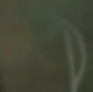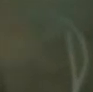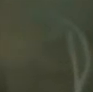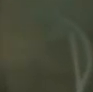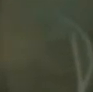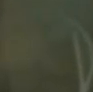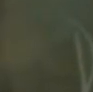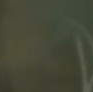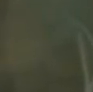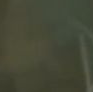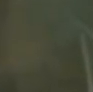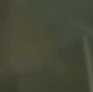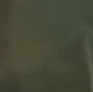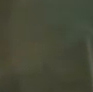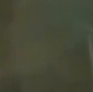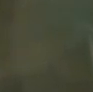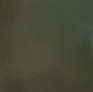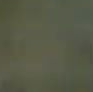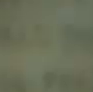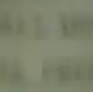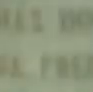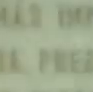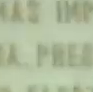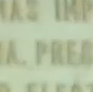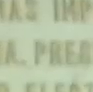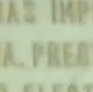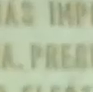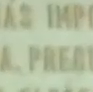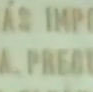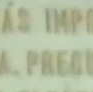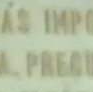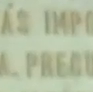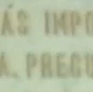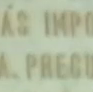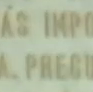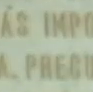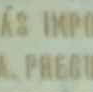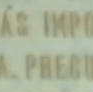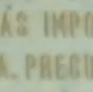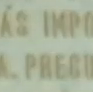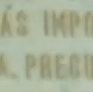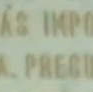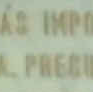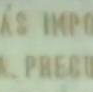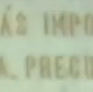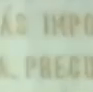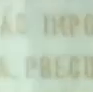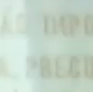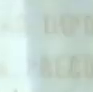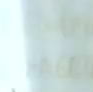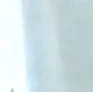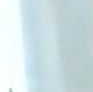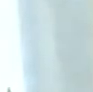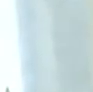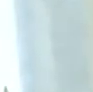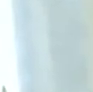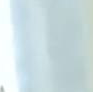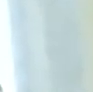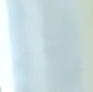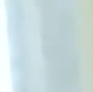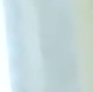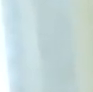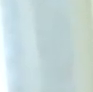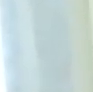Del prócer independentista Juan Germán Roscio Nieves, prohibido olvidar, ha dicho el presidente de la República Nicolás Maduro, no se puede olvidar a